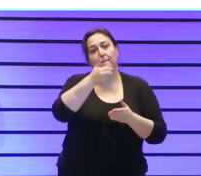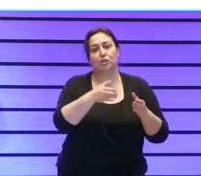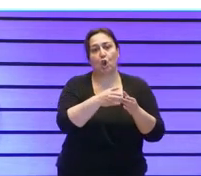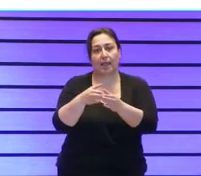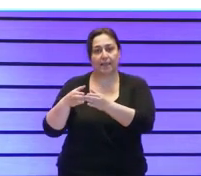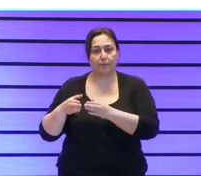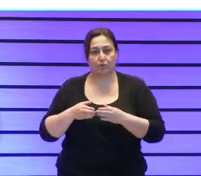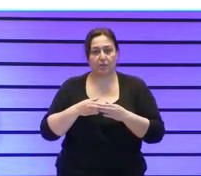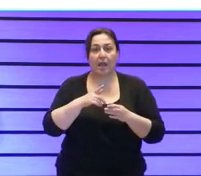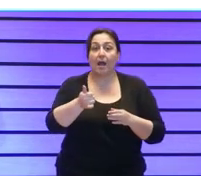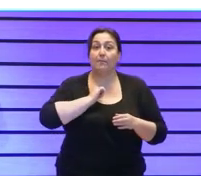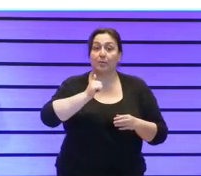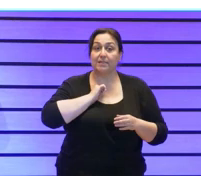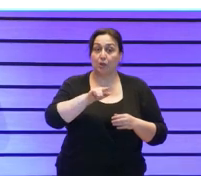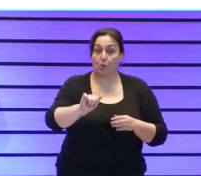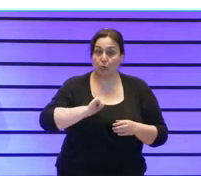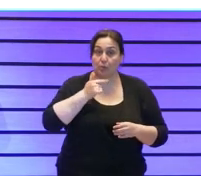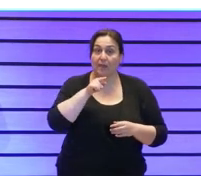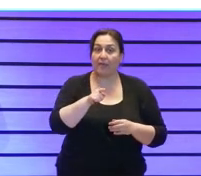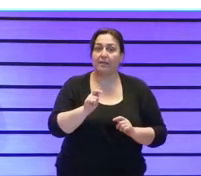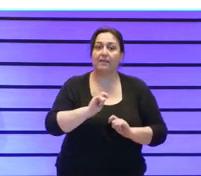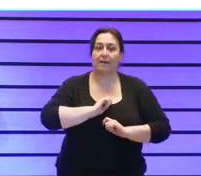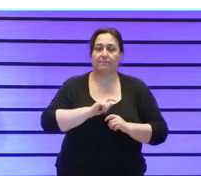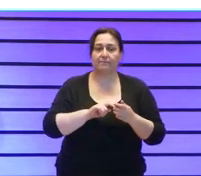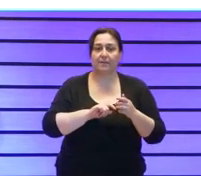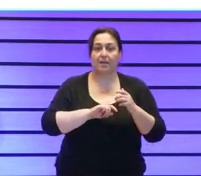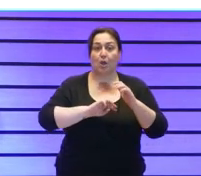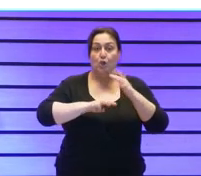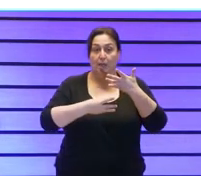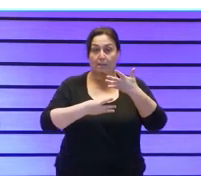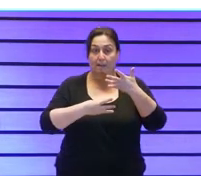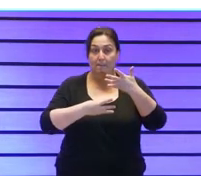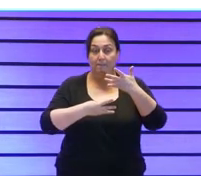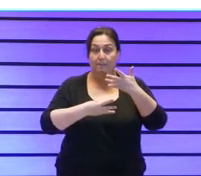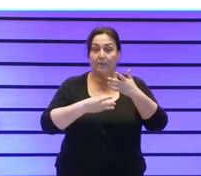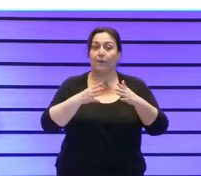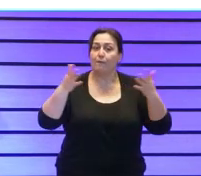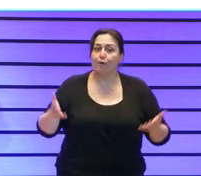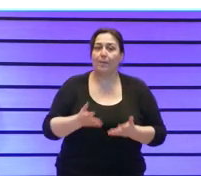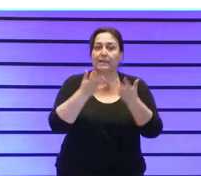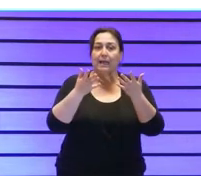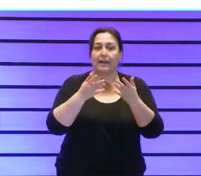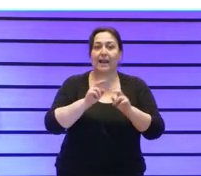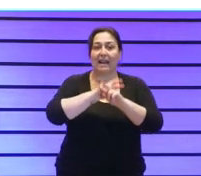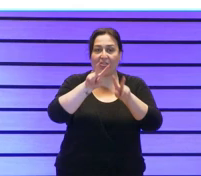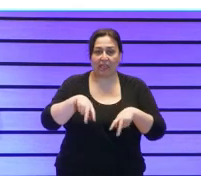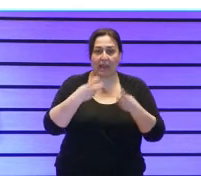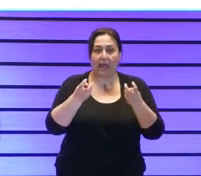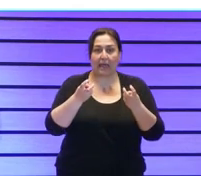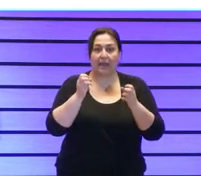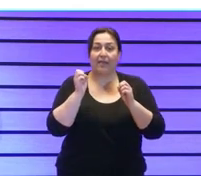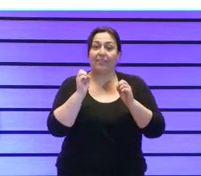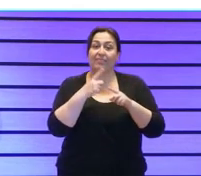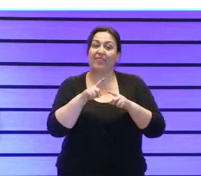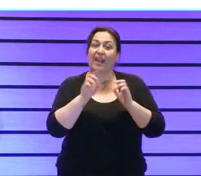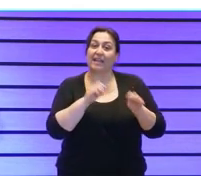Y aprovechando las oportunidades que se generen la octava fomentar el reciclaje de residuos